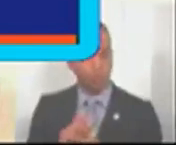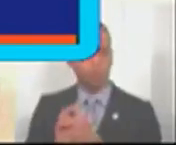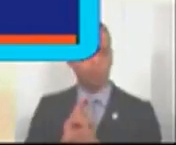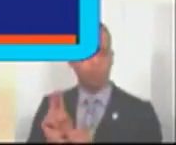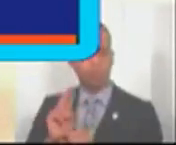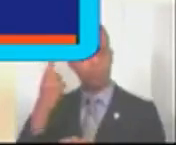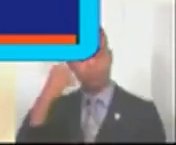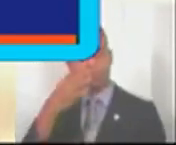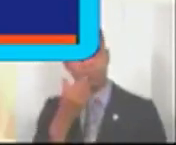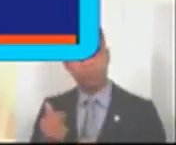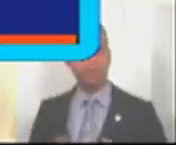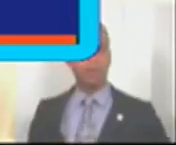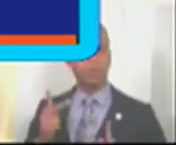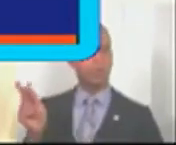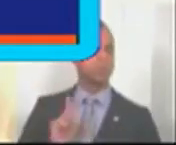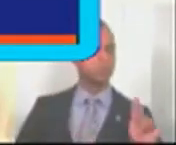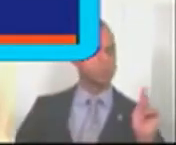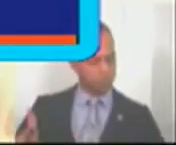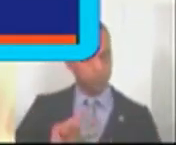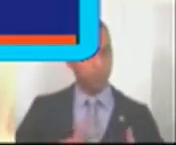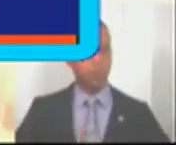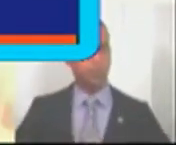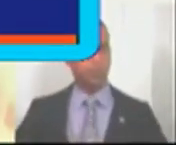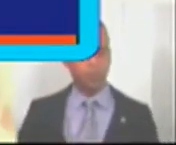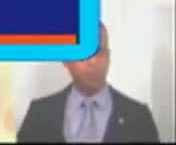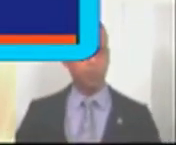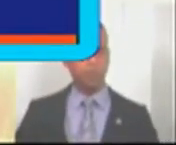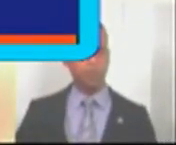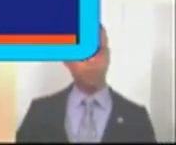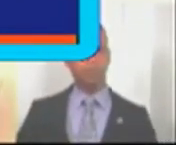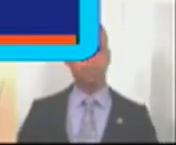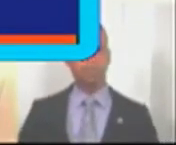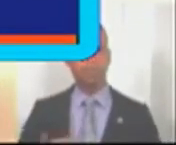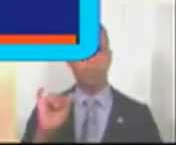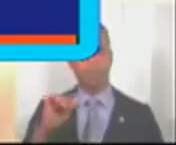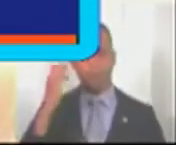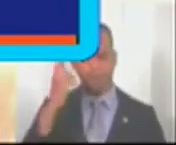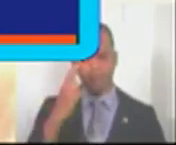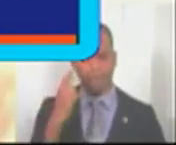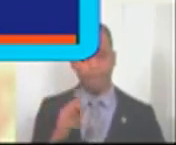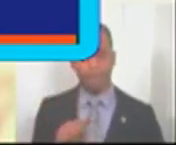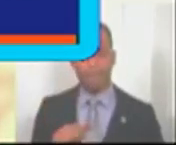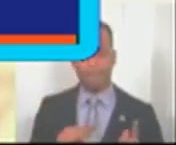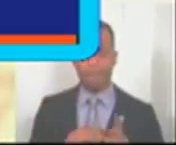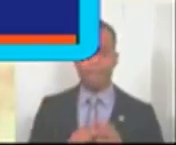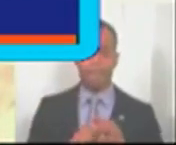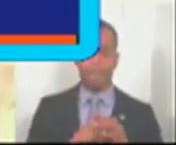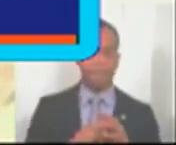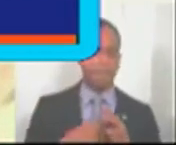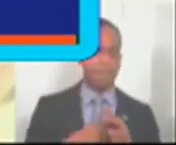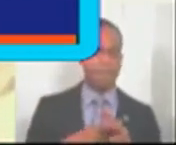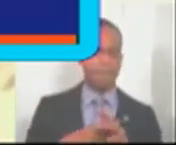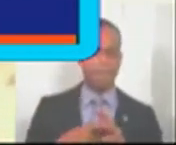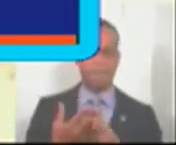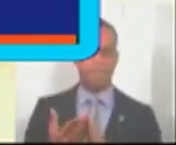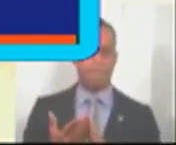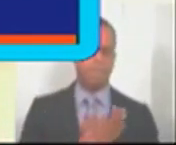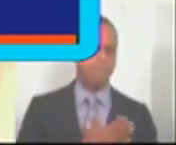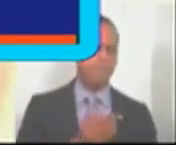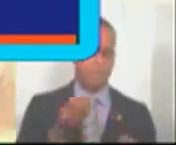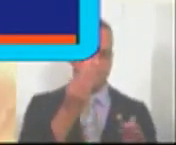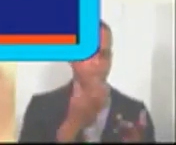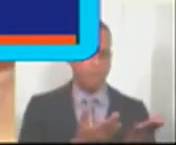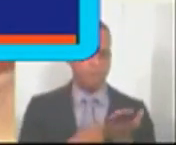las condiciones de vida de la sociedad. Y por eso, antes de entrar, le decía a la rectora, ¿qué es lo